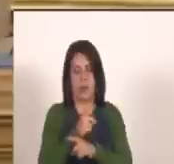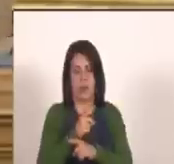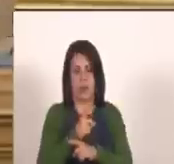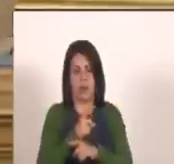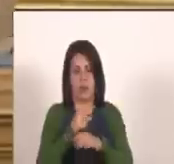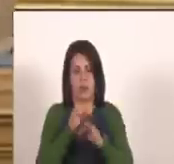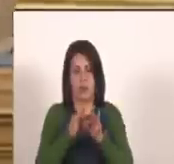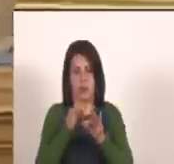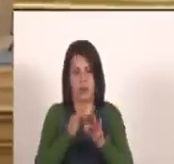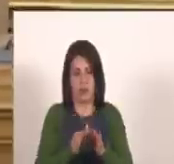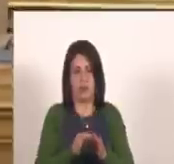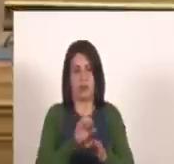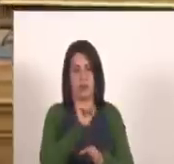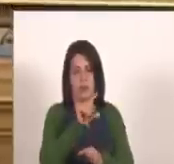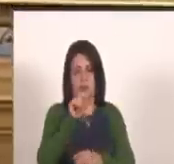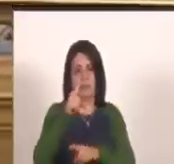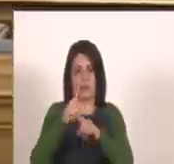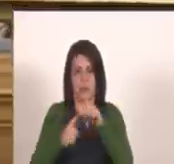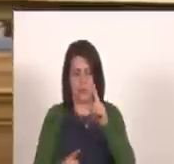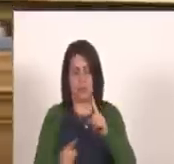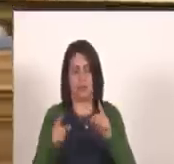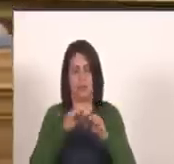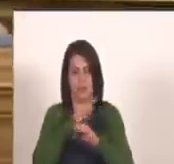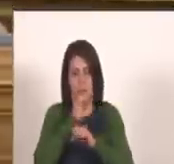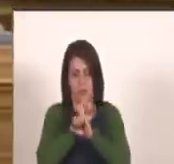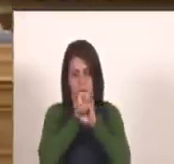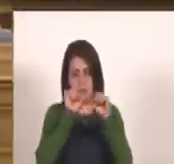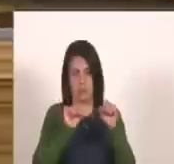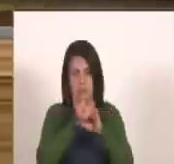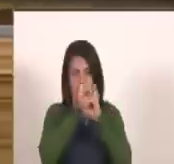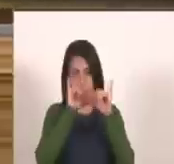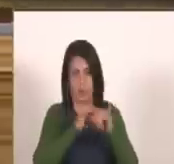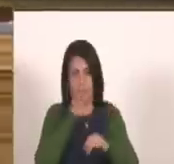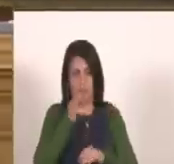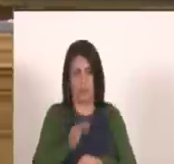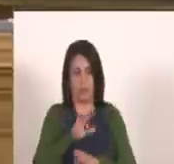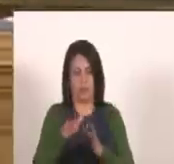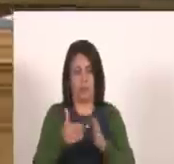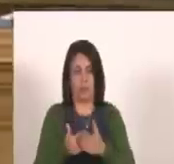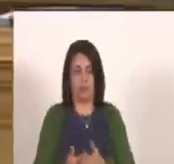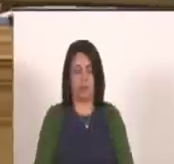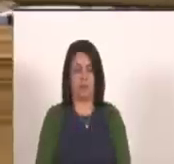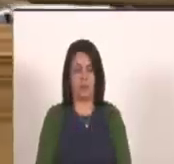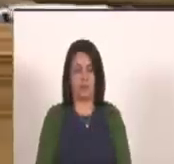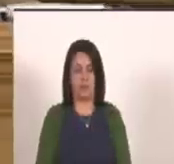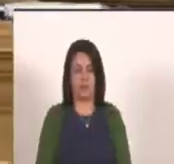agosto, 11:30 de la mañana. Feliz tarde, queridos diputados y diputadas.